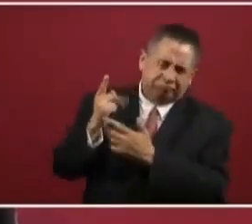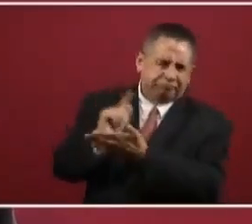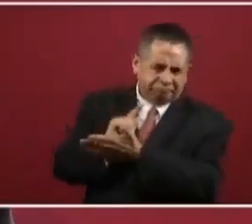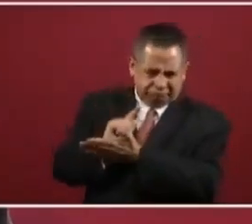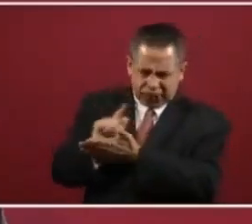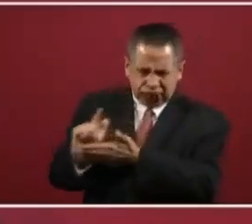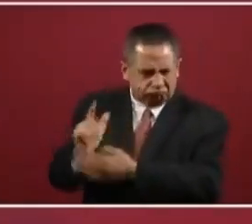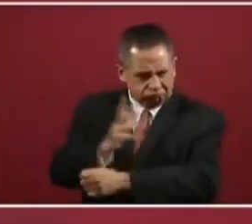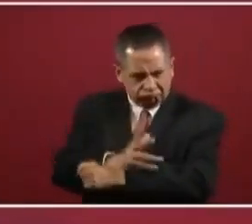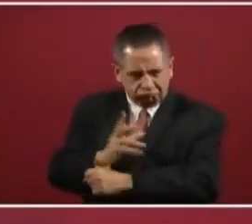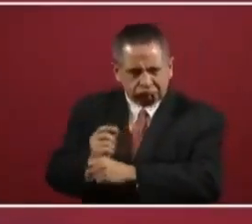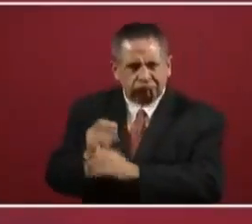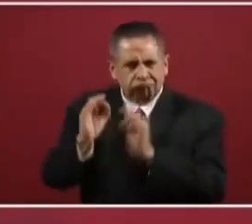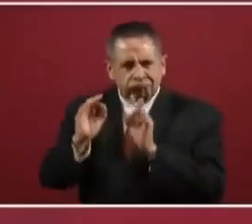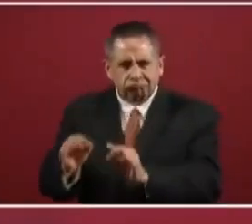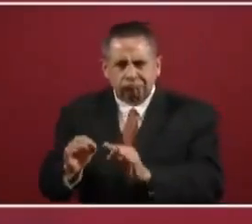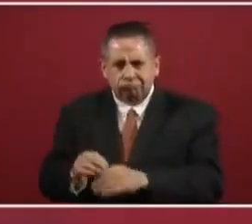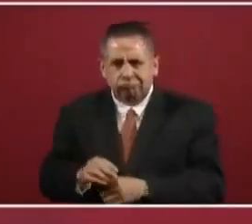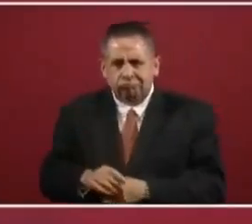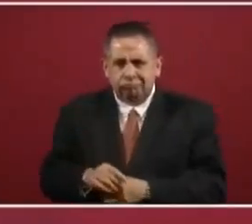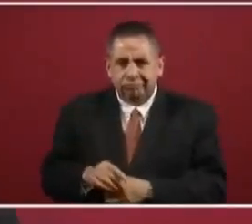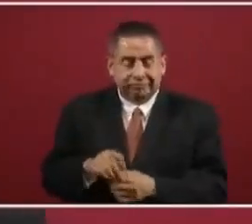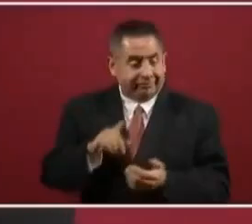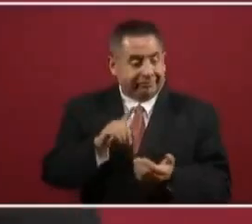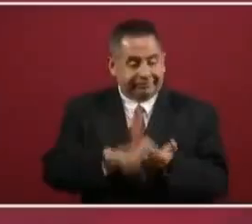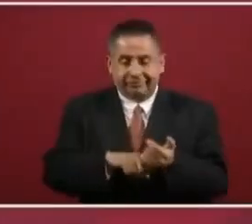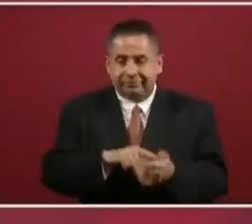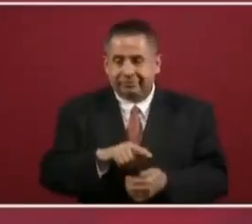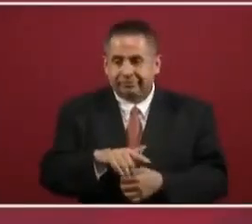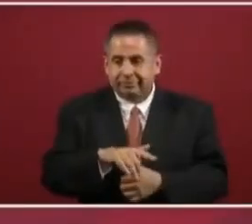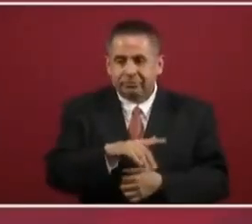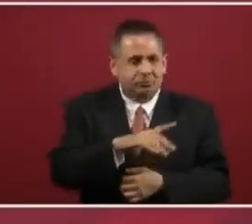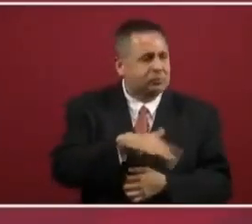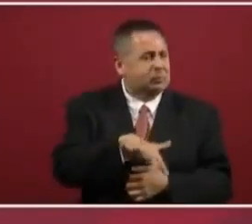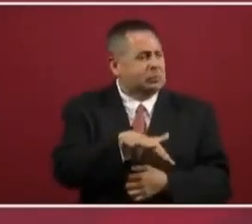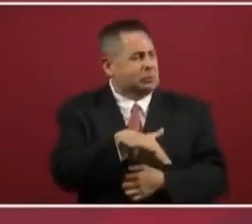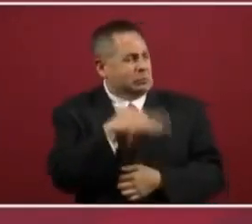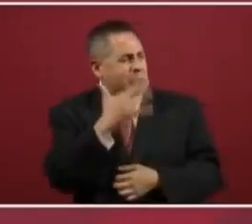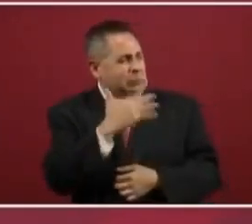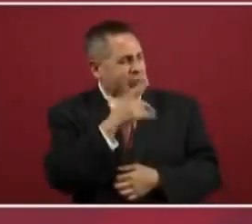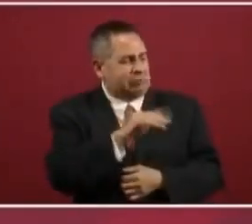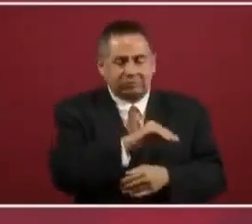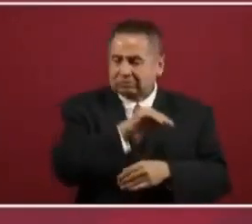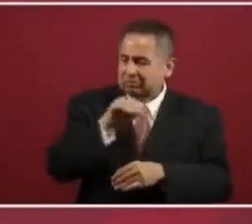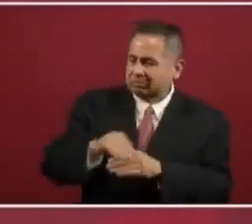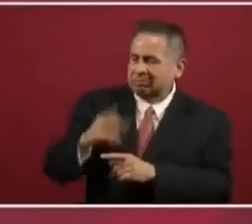limpia que ni los más sucios políticos habían podido